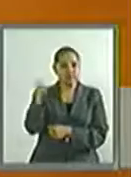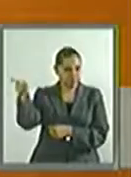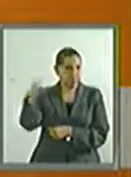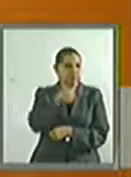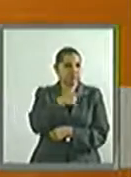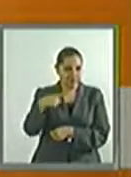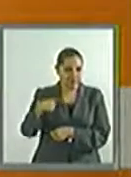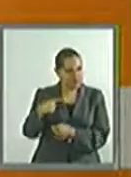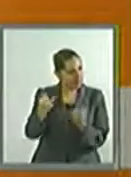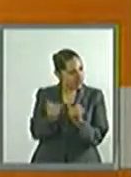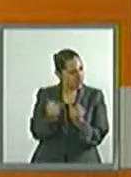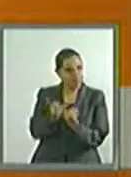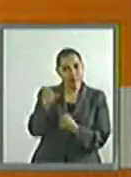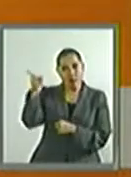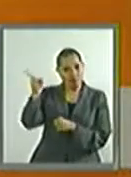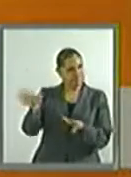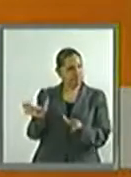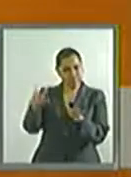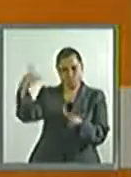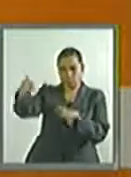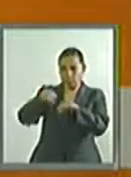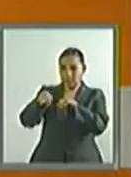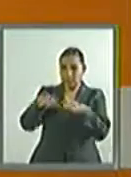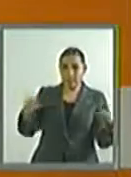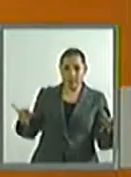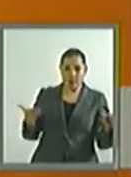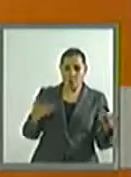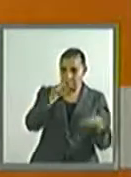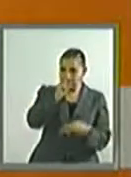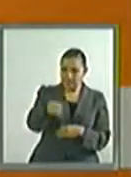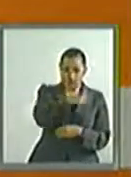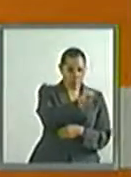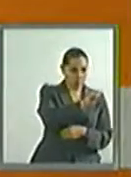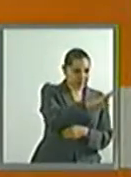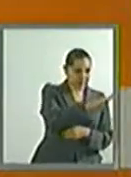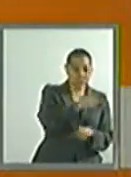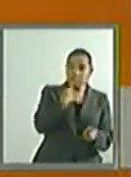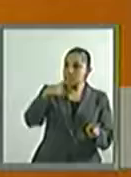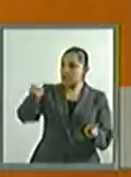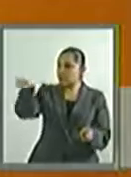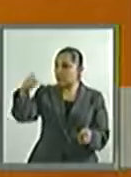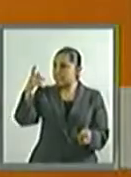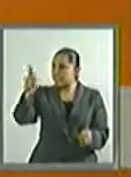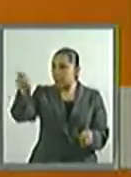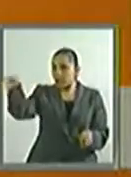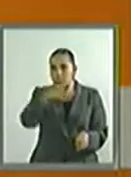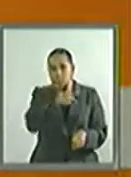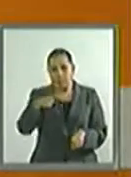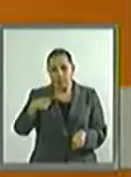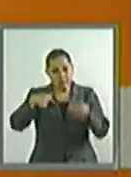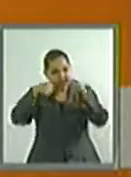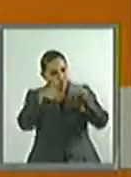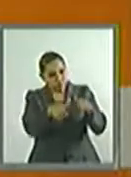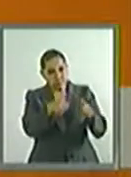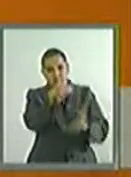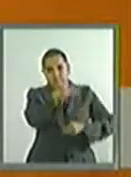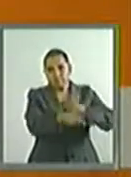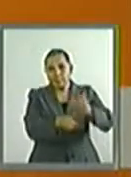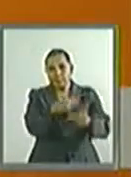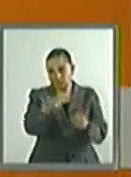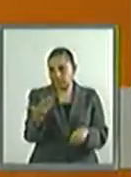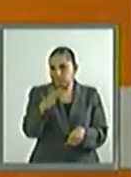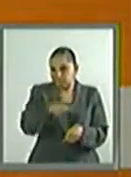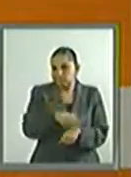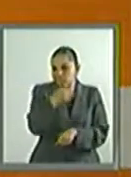denuncias presentadas por la Auditoría Superior. Y en este sentido, pues es importante que si